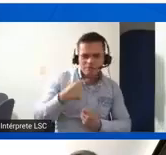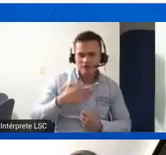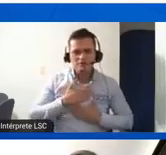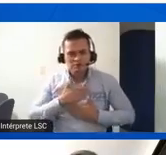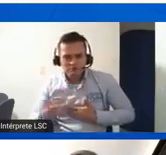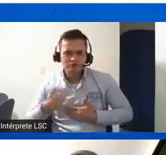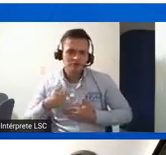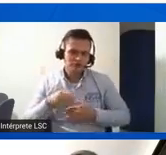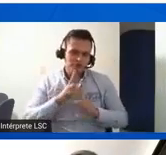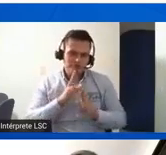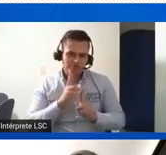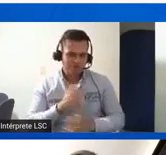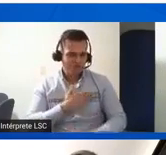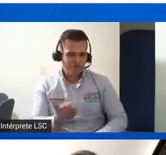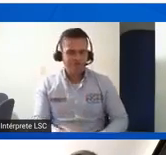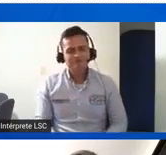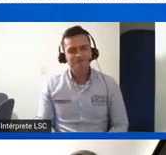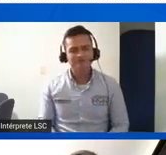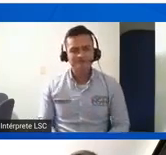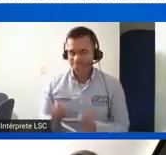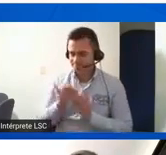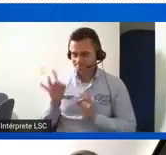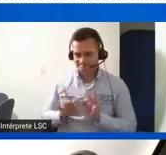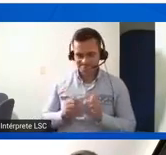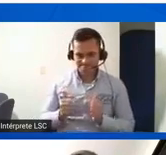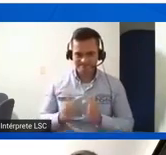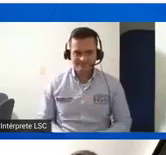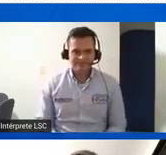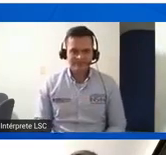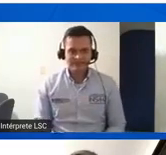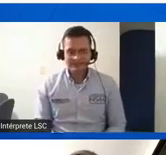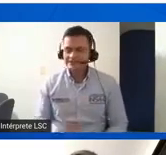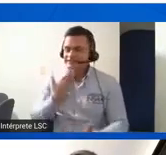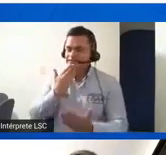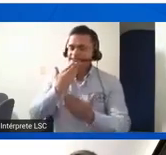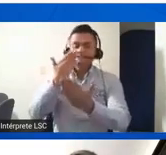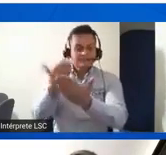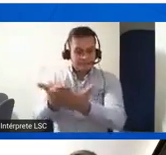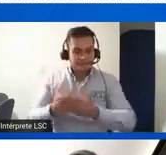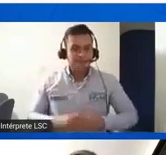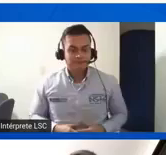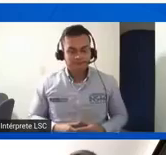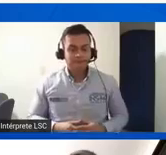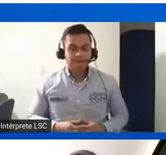vamos resolviendo. Perfecto. Gracias. Bueno, lo primero,